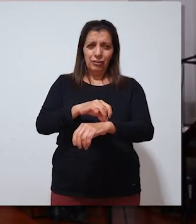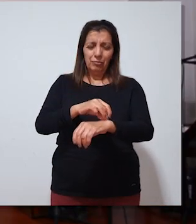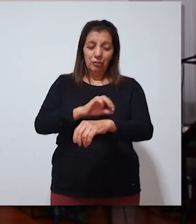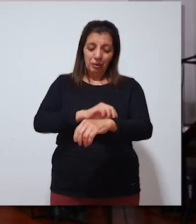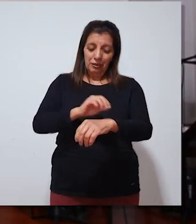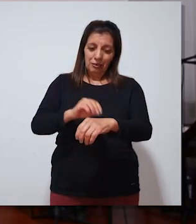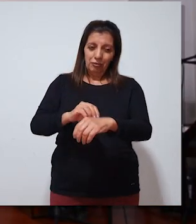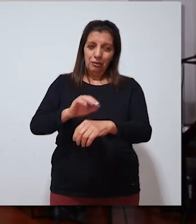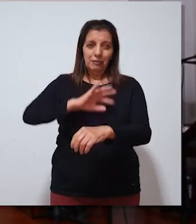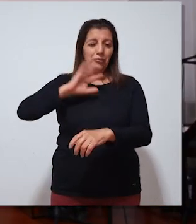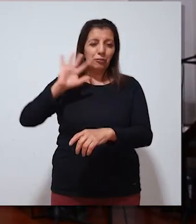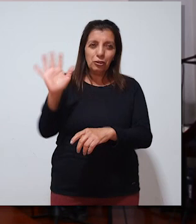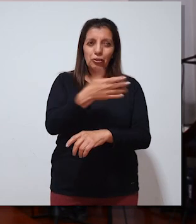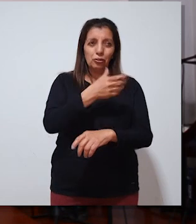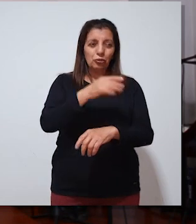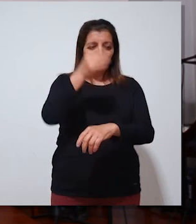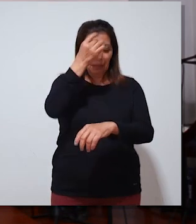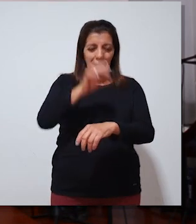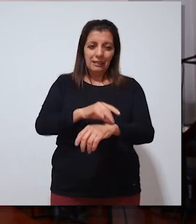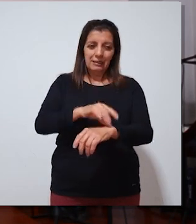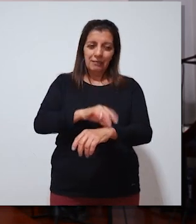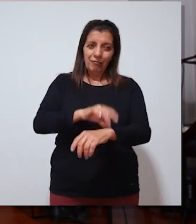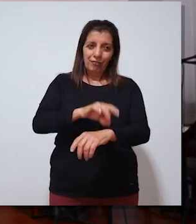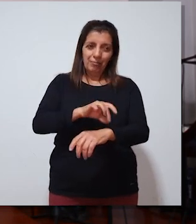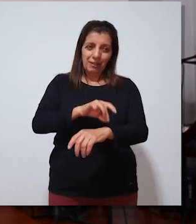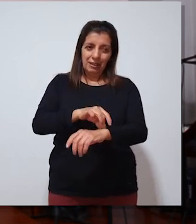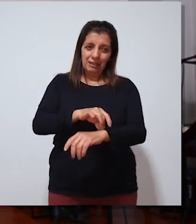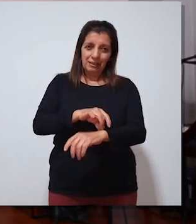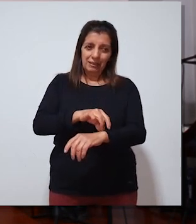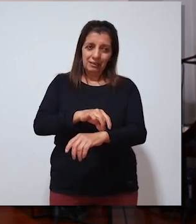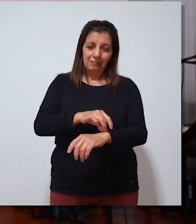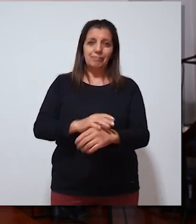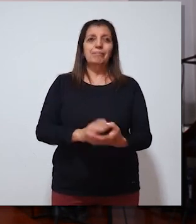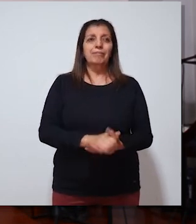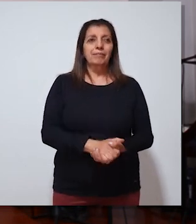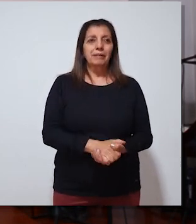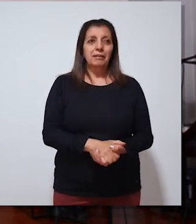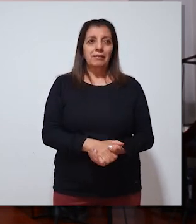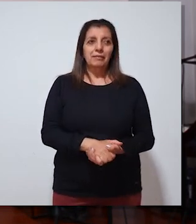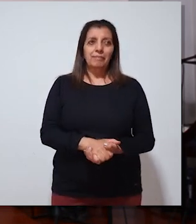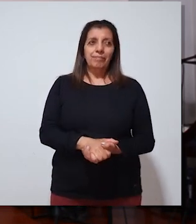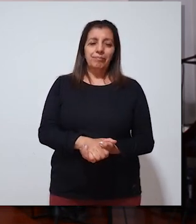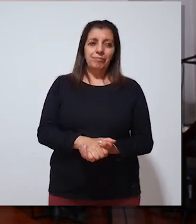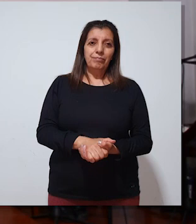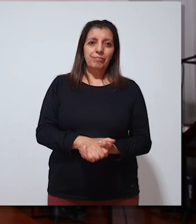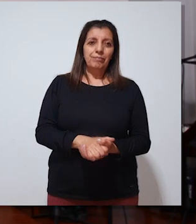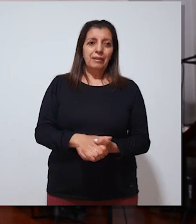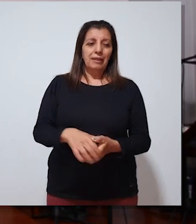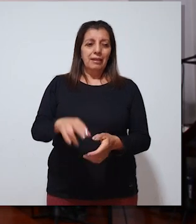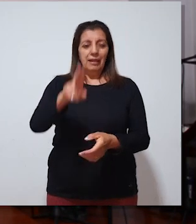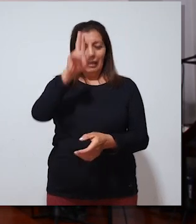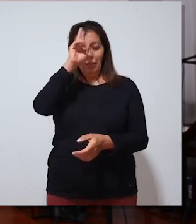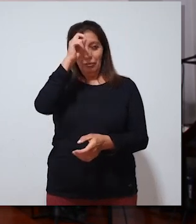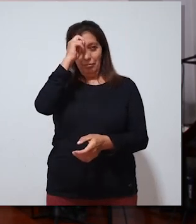que atraviesan una grave situación de salud por causa del COVID. A sus enfermeros, a